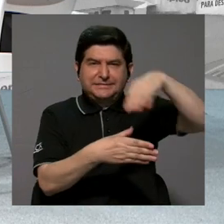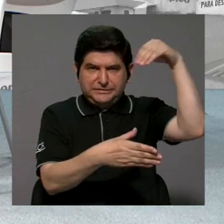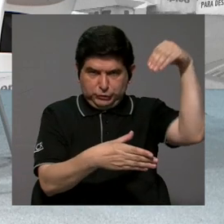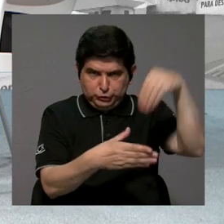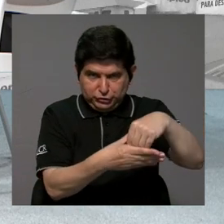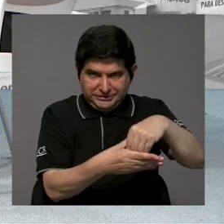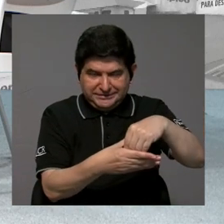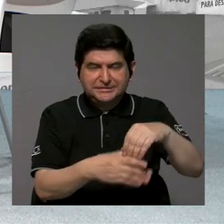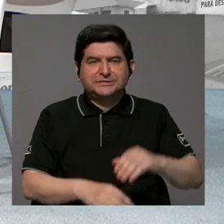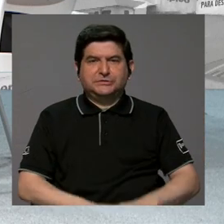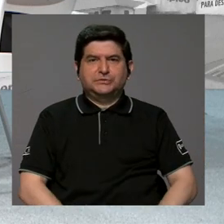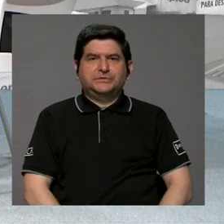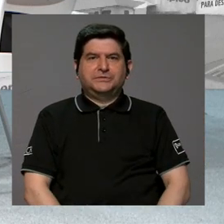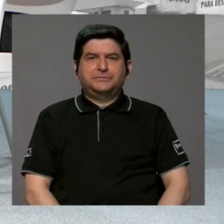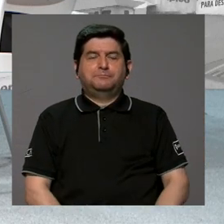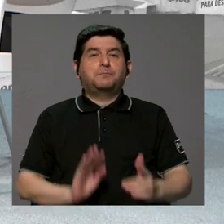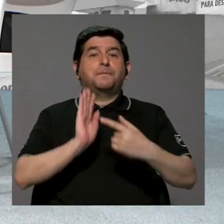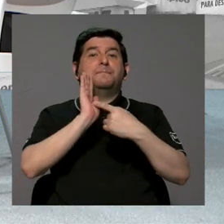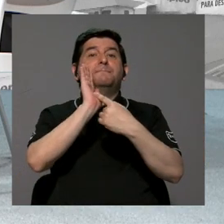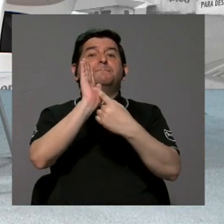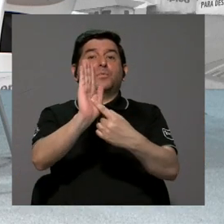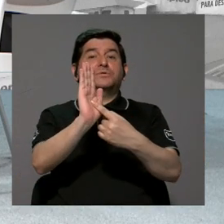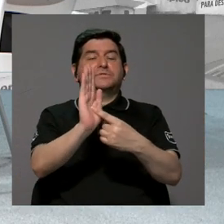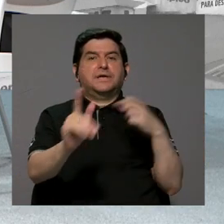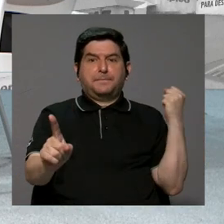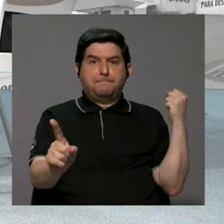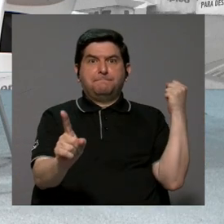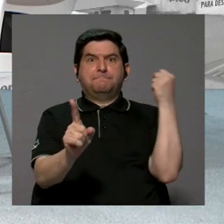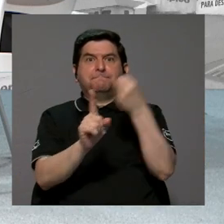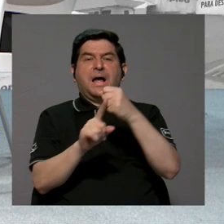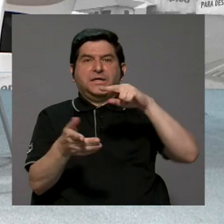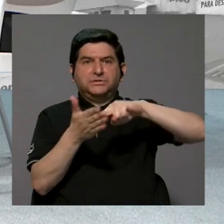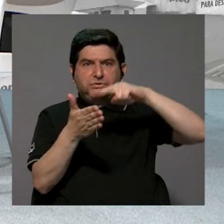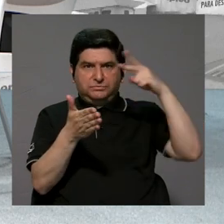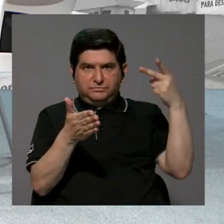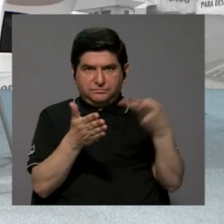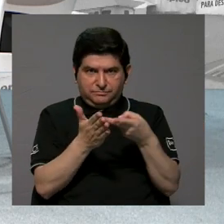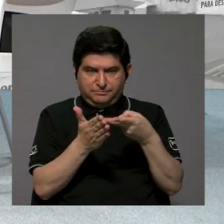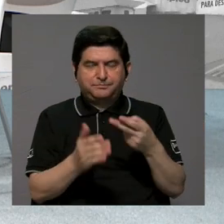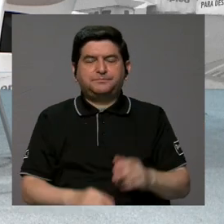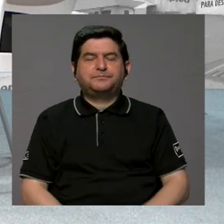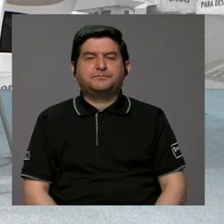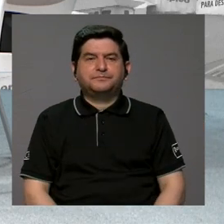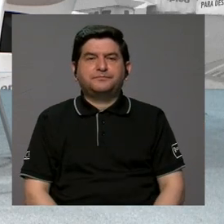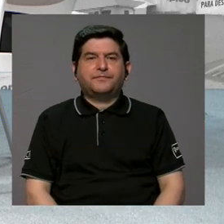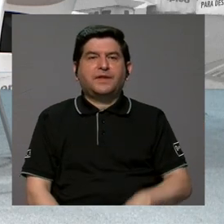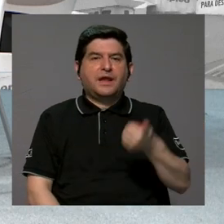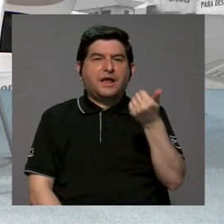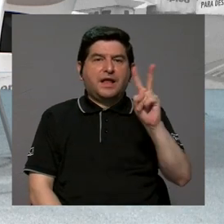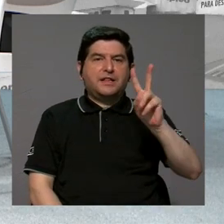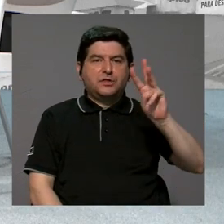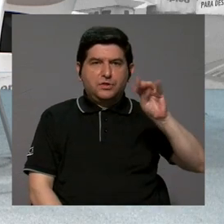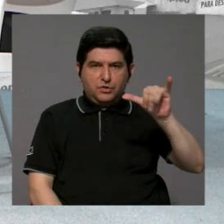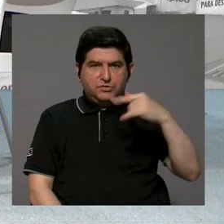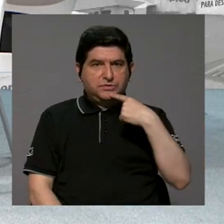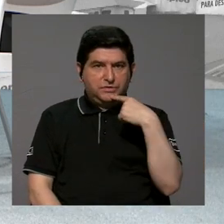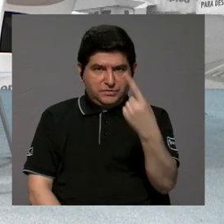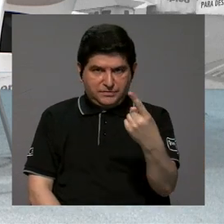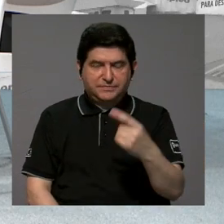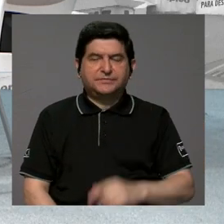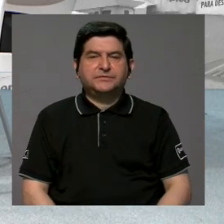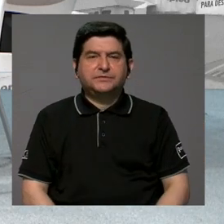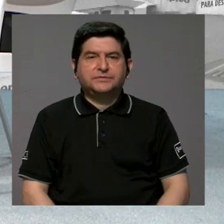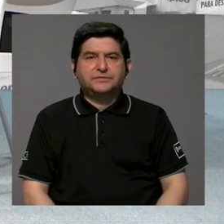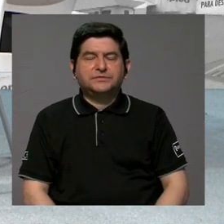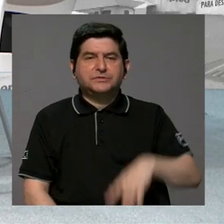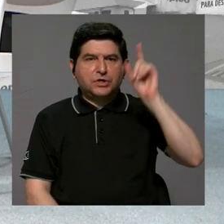contexto para mostrarles lo impactante que ha sido esta situación. El 12 de mayo, como bien lo dice usted,